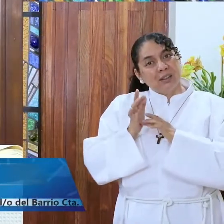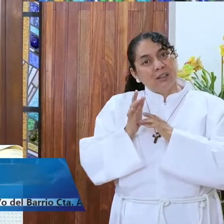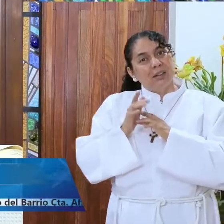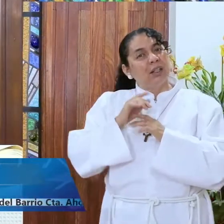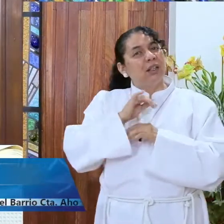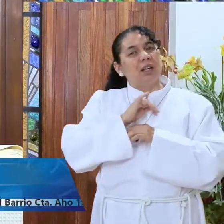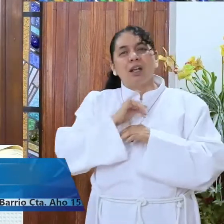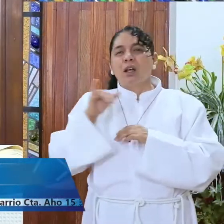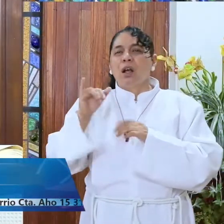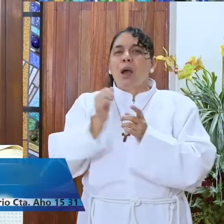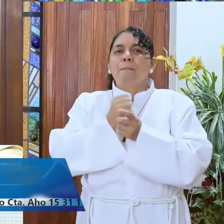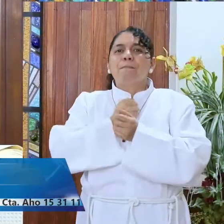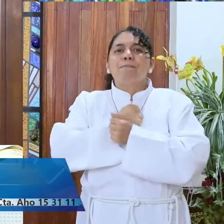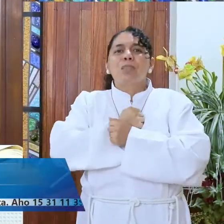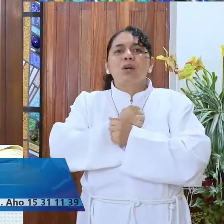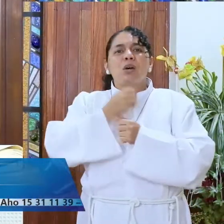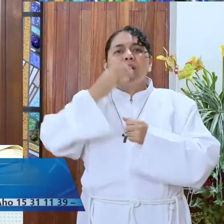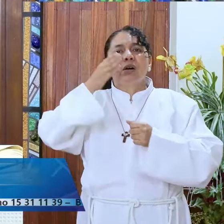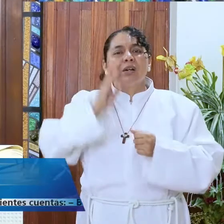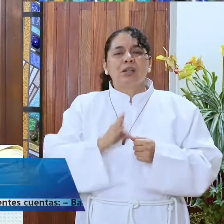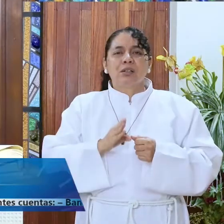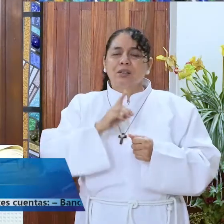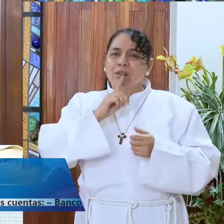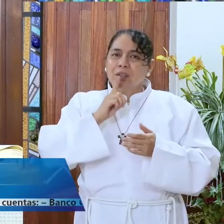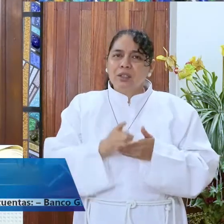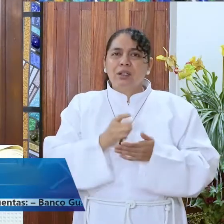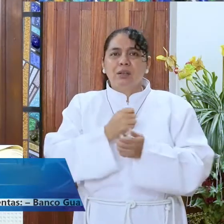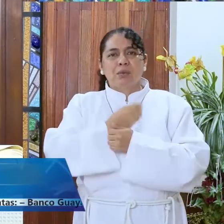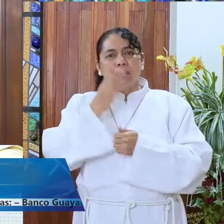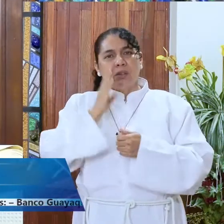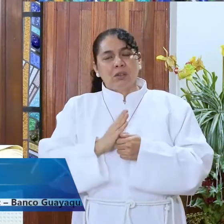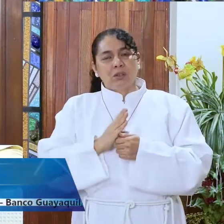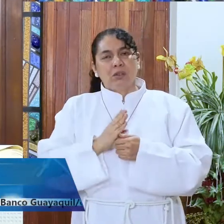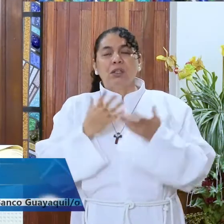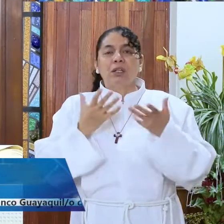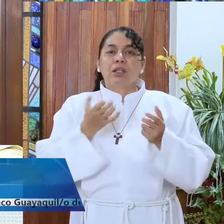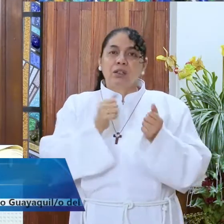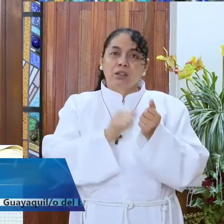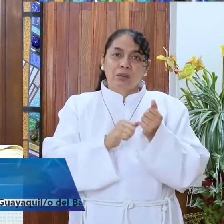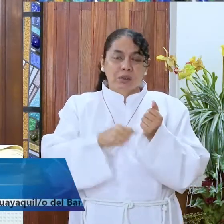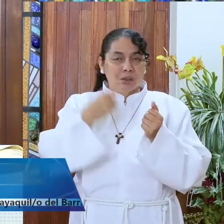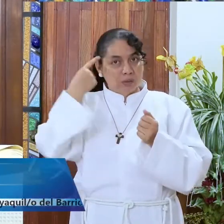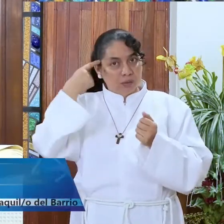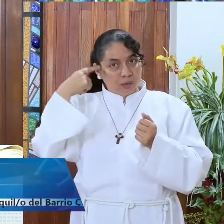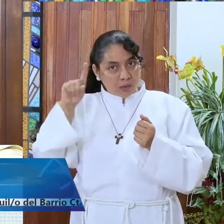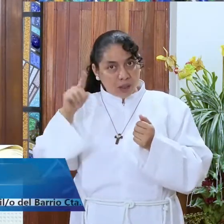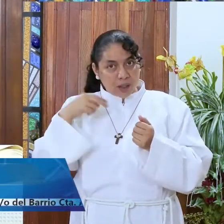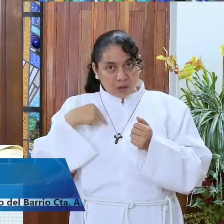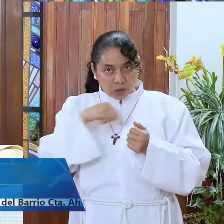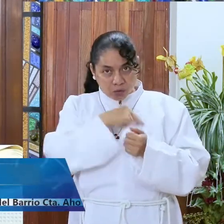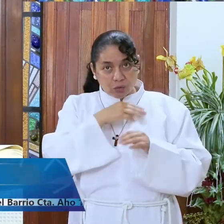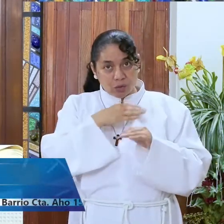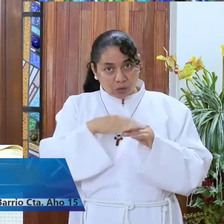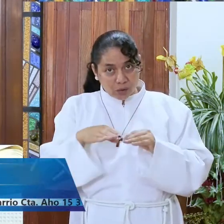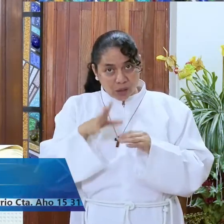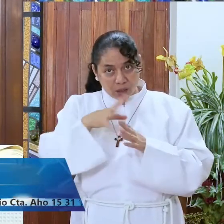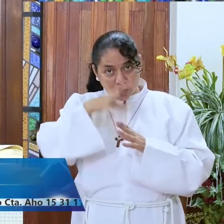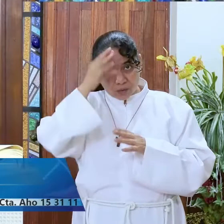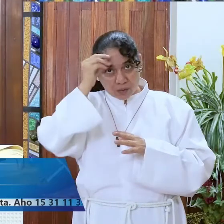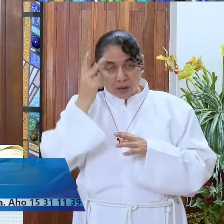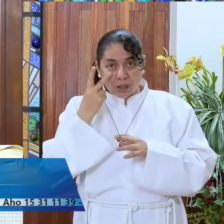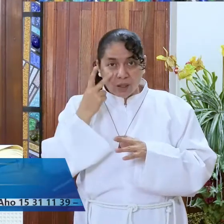ese amor de dios queridos hermanos es la invitación también para nosotros aprender a mirar